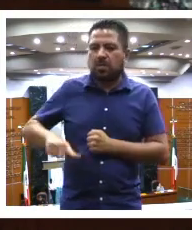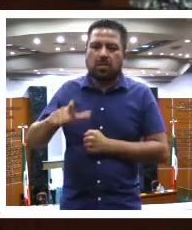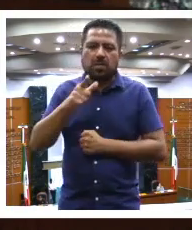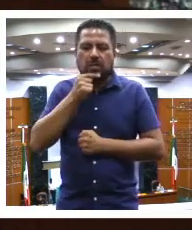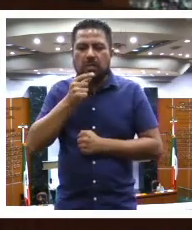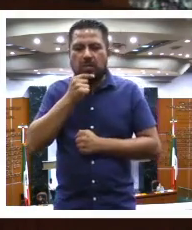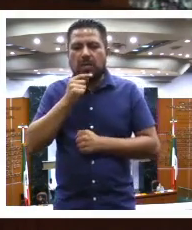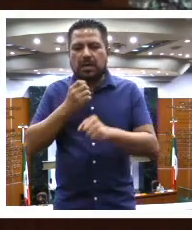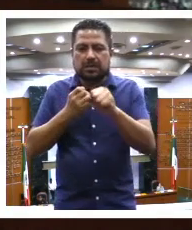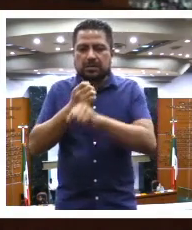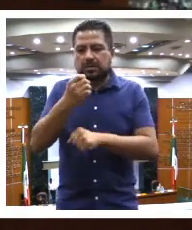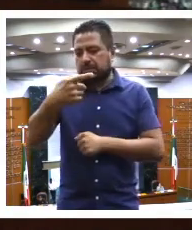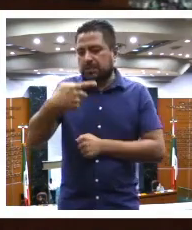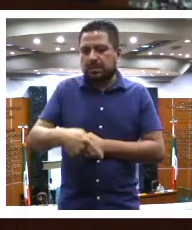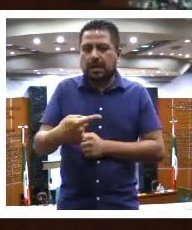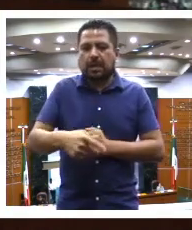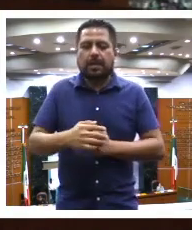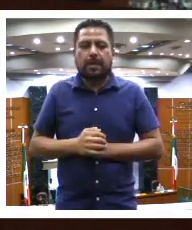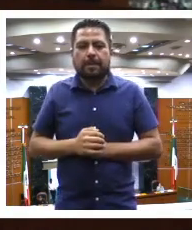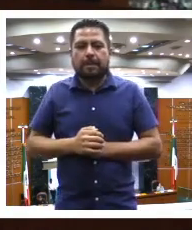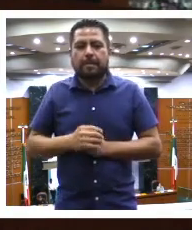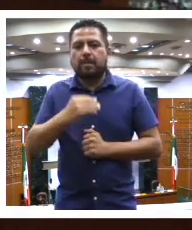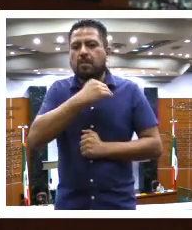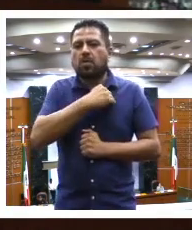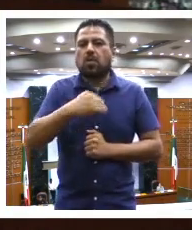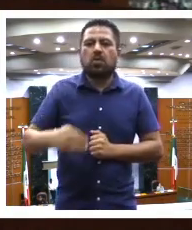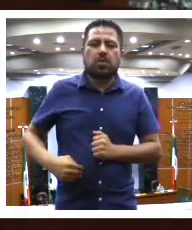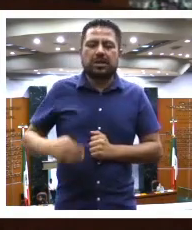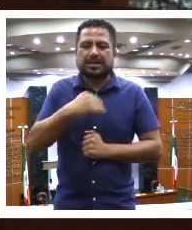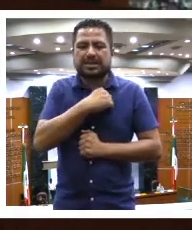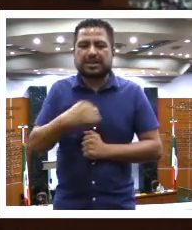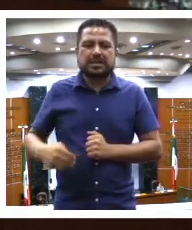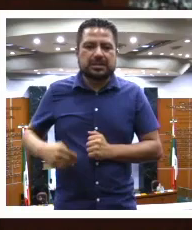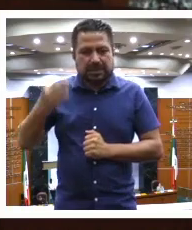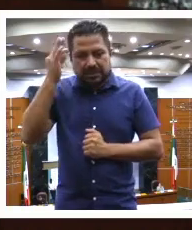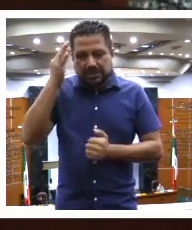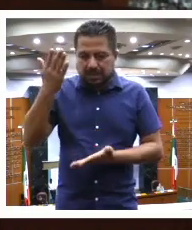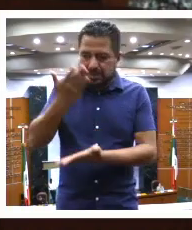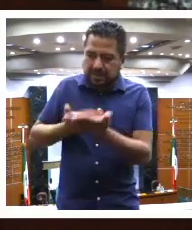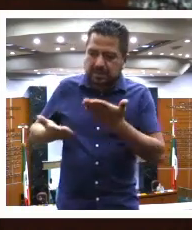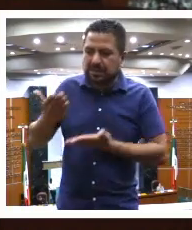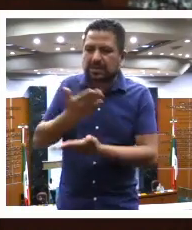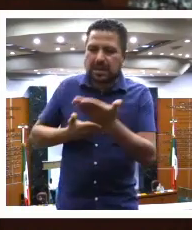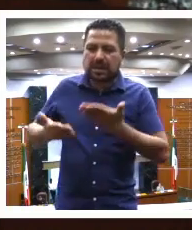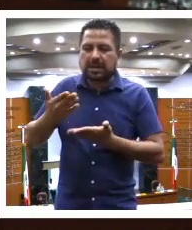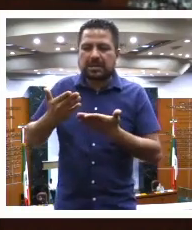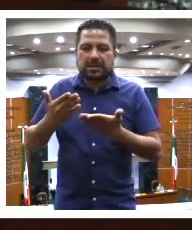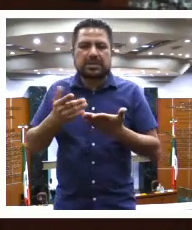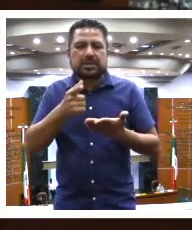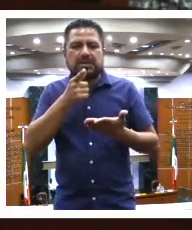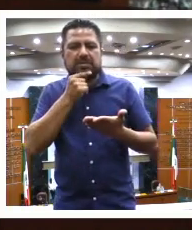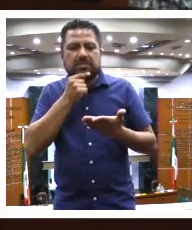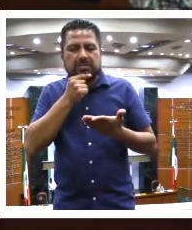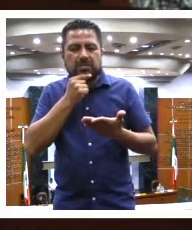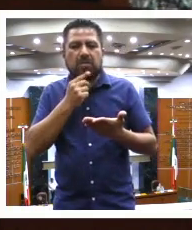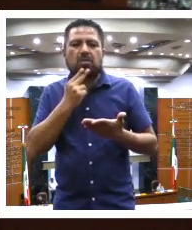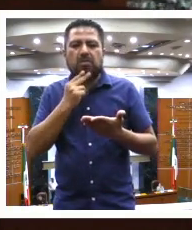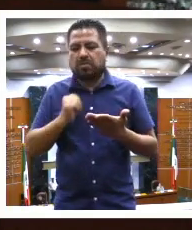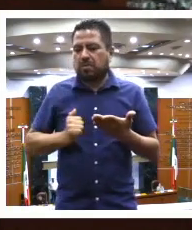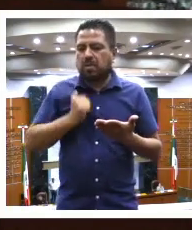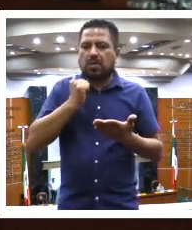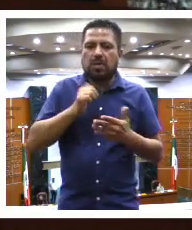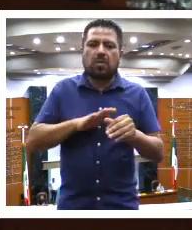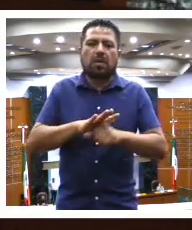en la entidad los municipios y los prestadores de servicios de seguridad privada en el uso y